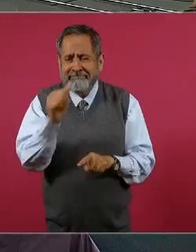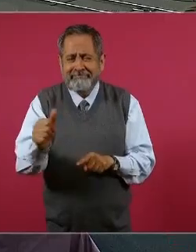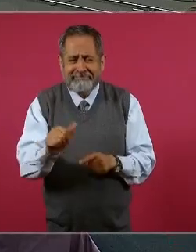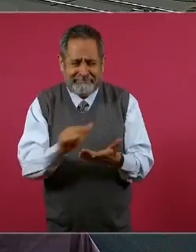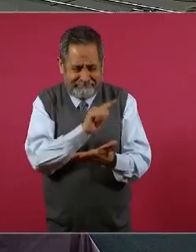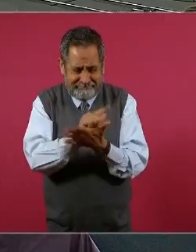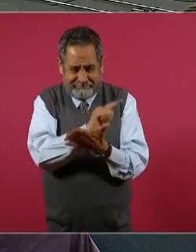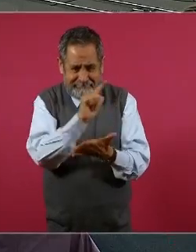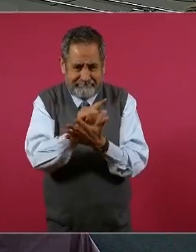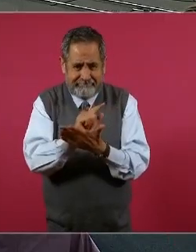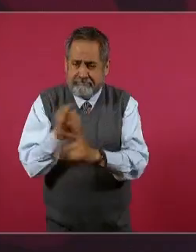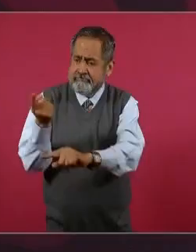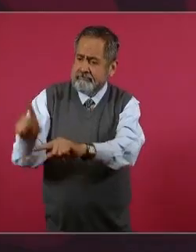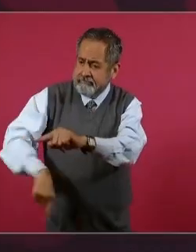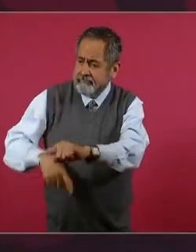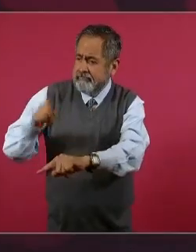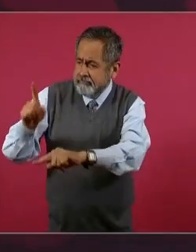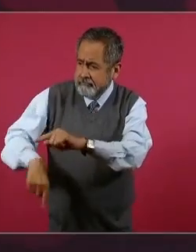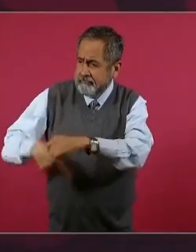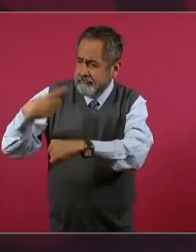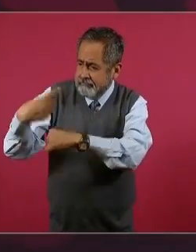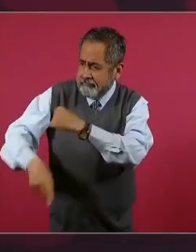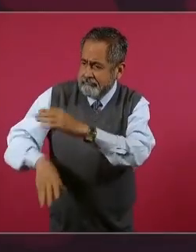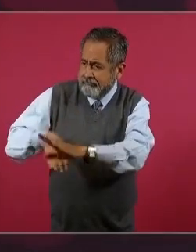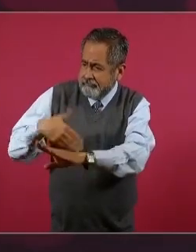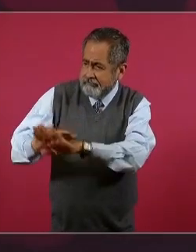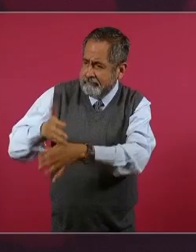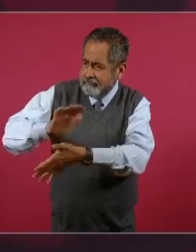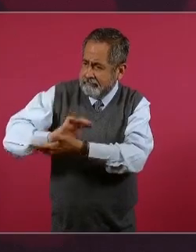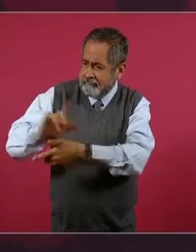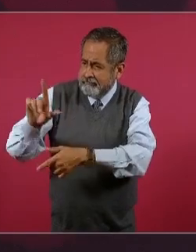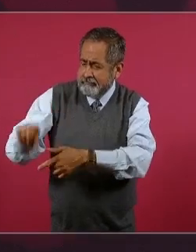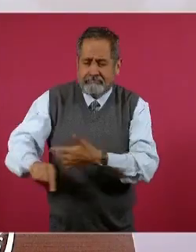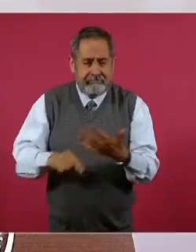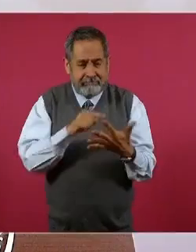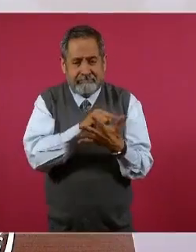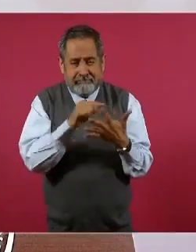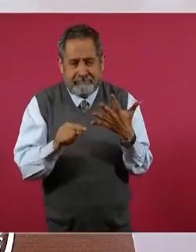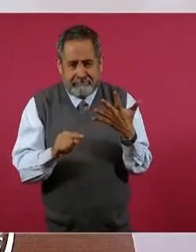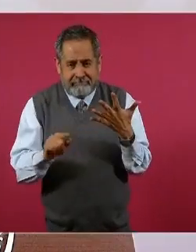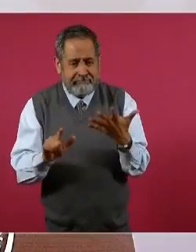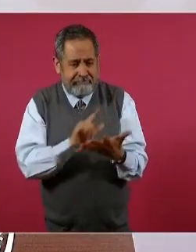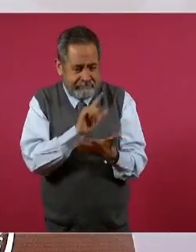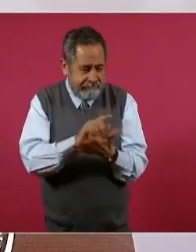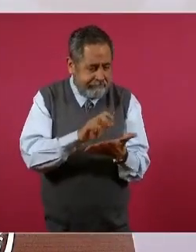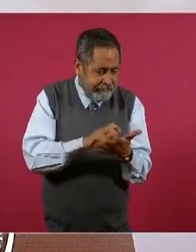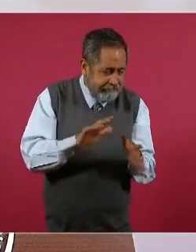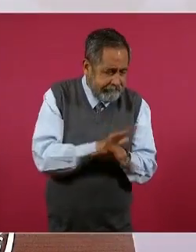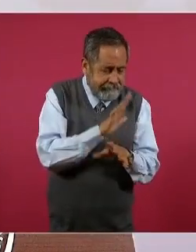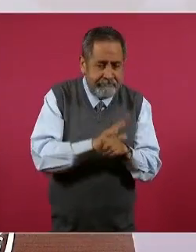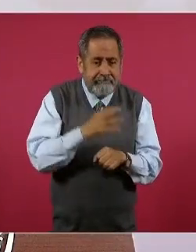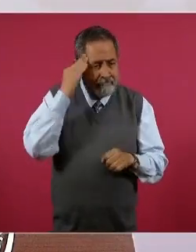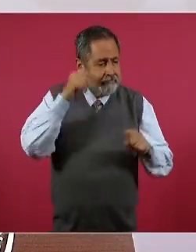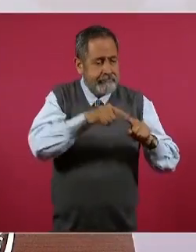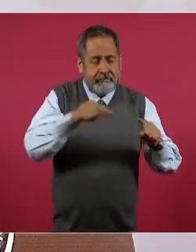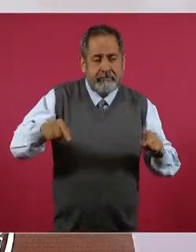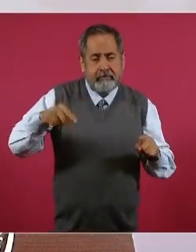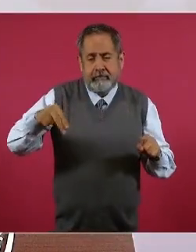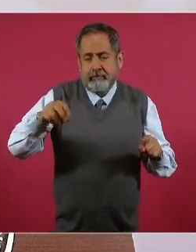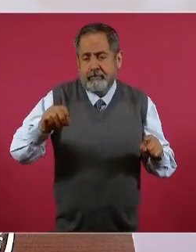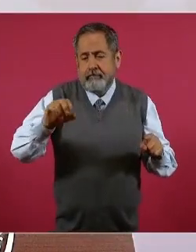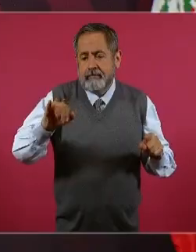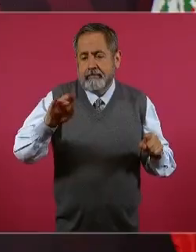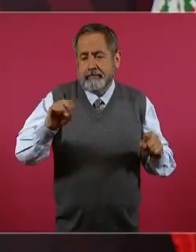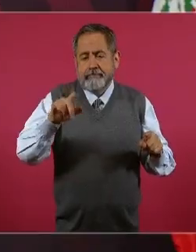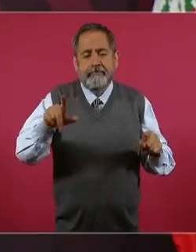Todas las leyes que se aprobaron o las reformas que se llevaron a cabo en el periodo neoliberal fueron